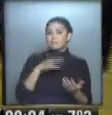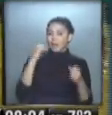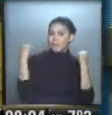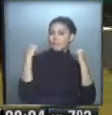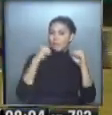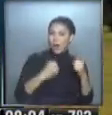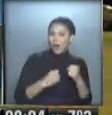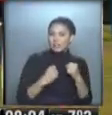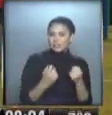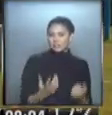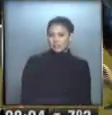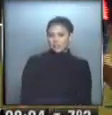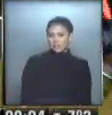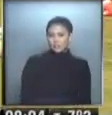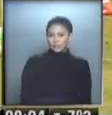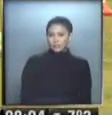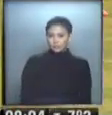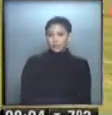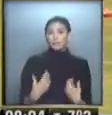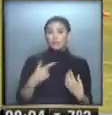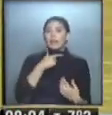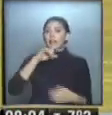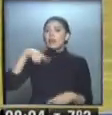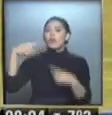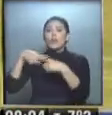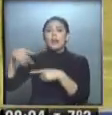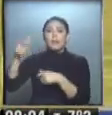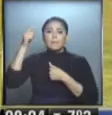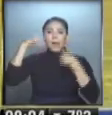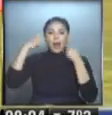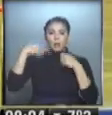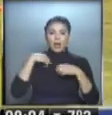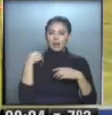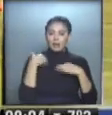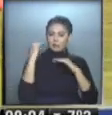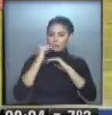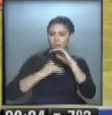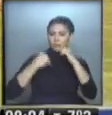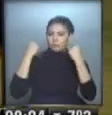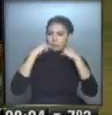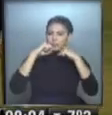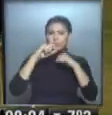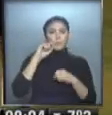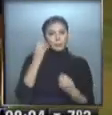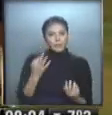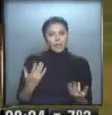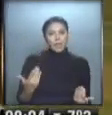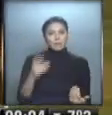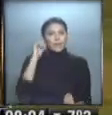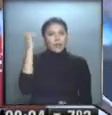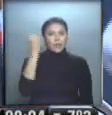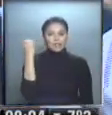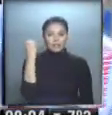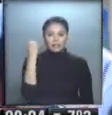intensa y bueno, poder llegar bien al partido de Paraguay con posibilidades lindas de poder lograr el